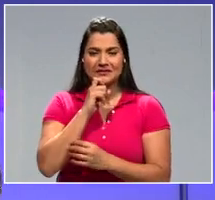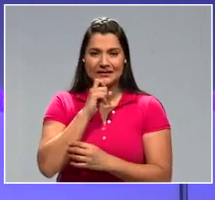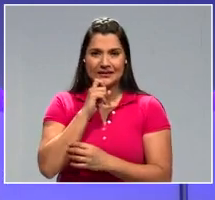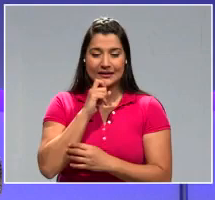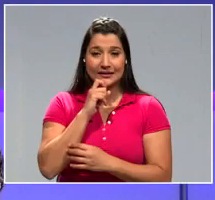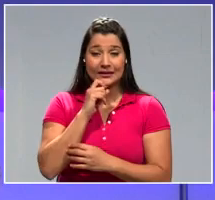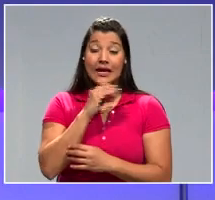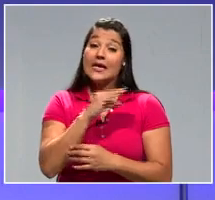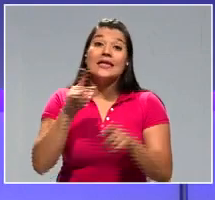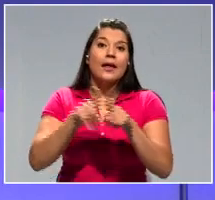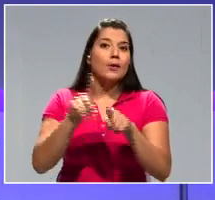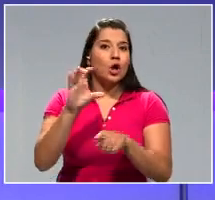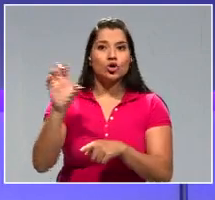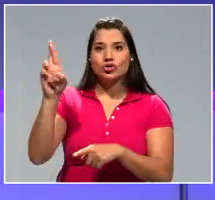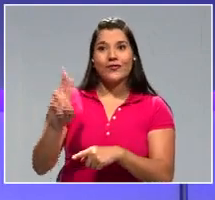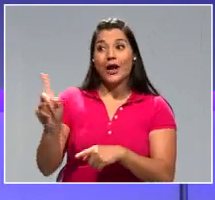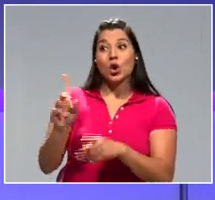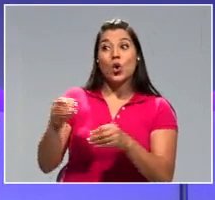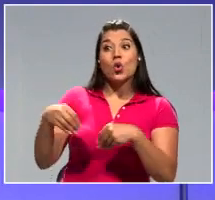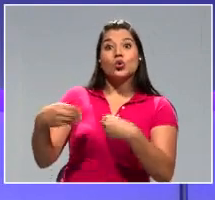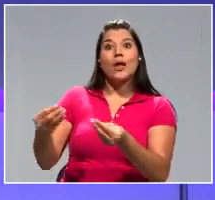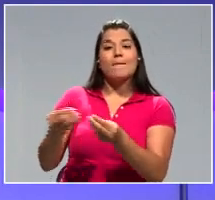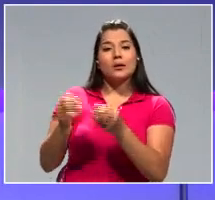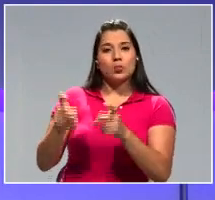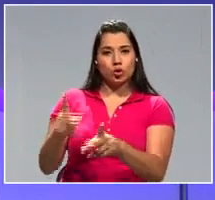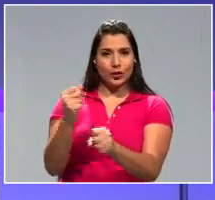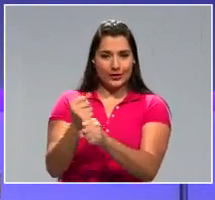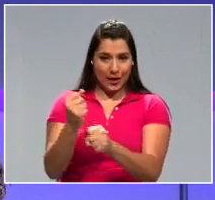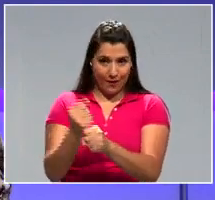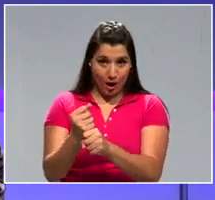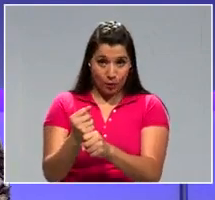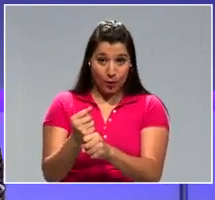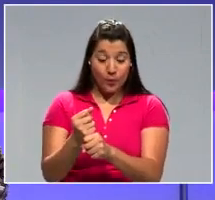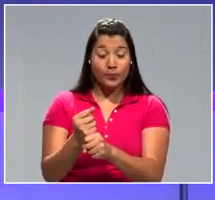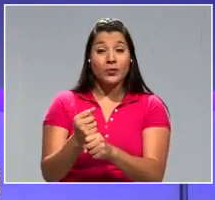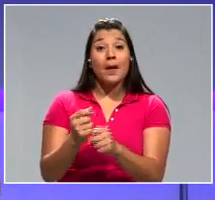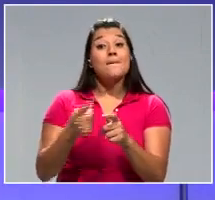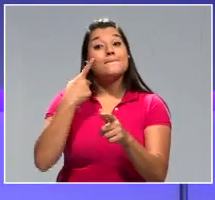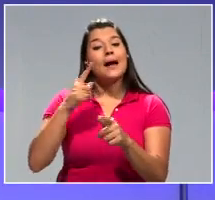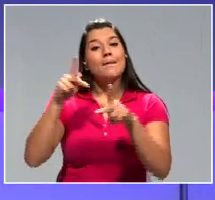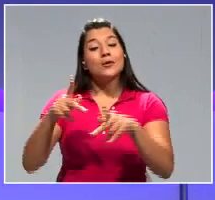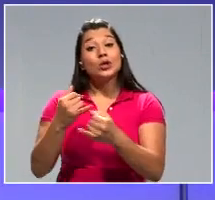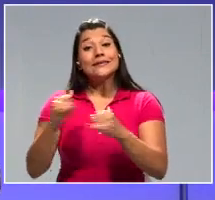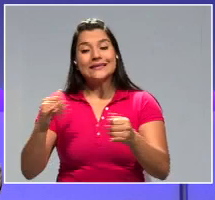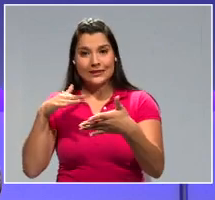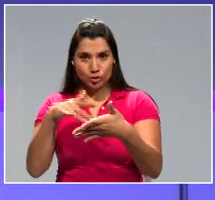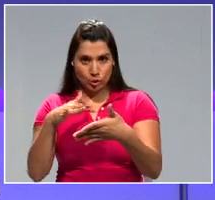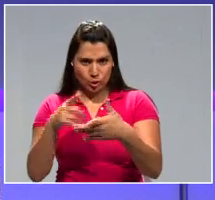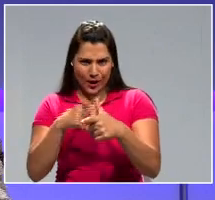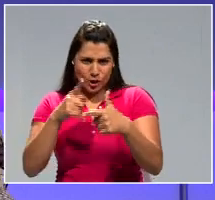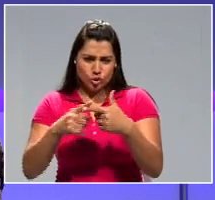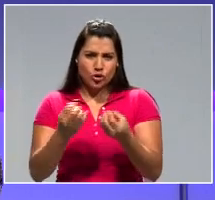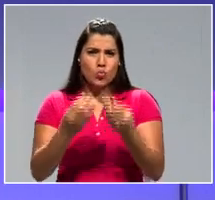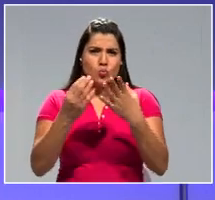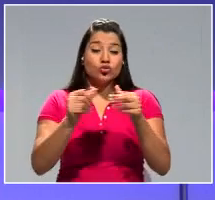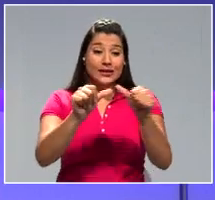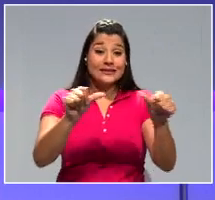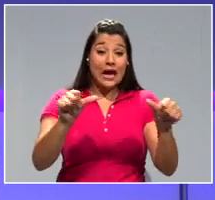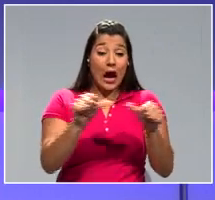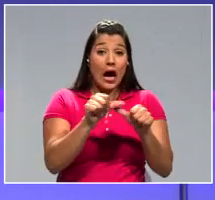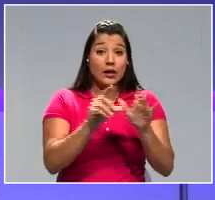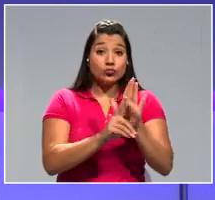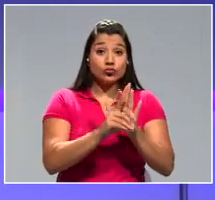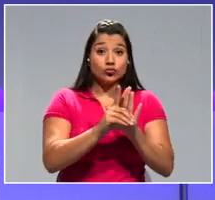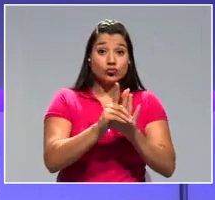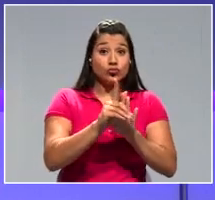y además el país no está generando empleos no calificados, ¿verdad? Entonces muchos de los sectores que están creciendo no necesariamente